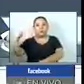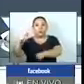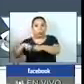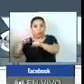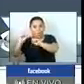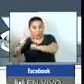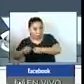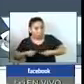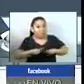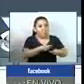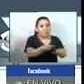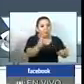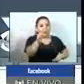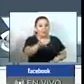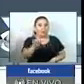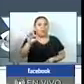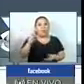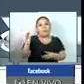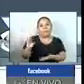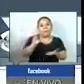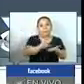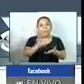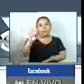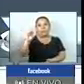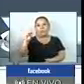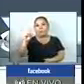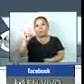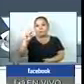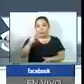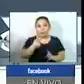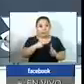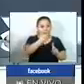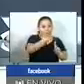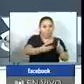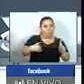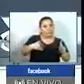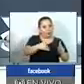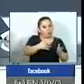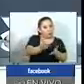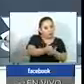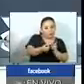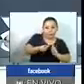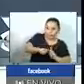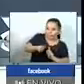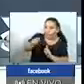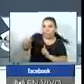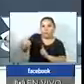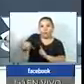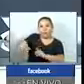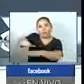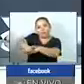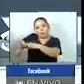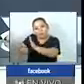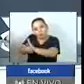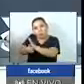Fomilenio 2 en el país el ministro de Hacienda entregó una solicitud de dictamen parcial a los diputados en la asamblea legislativa Ernesto